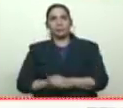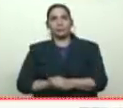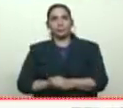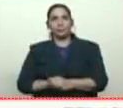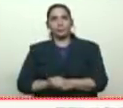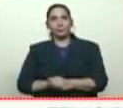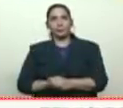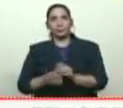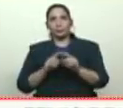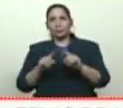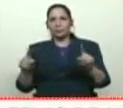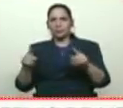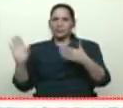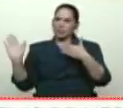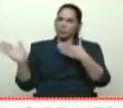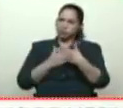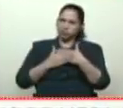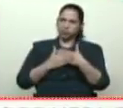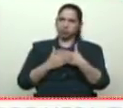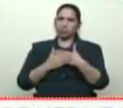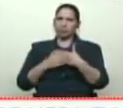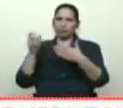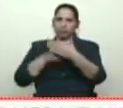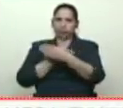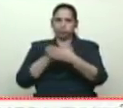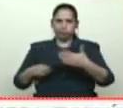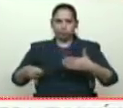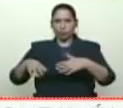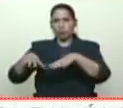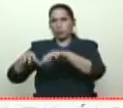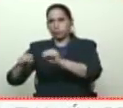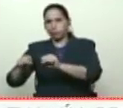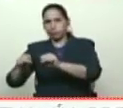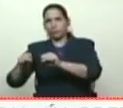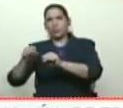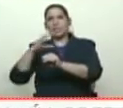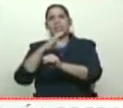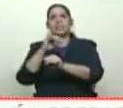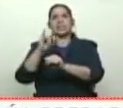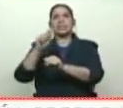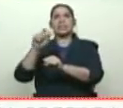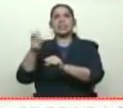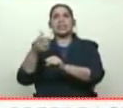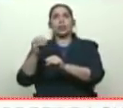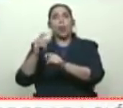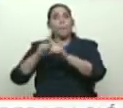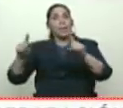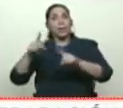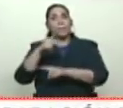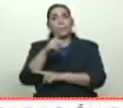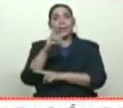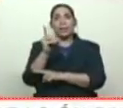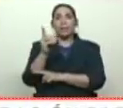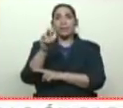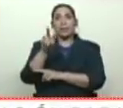Cierran las cuentas de PDVSA, se apropian de Sidgo. Bueno, PDVSA pagó, eso tenemos que decirlo. Aparte